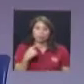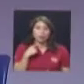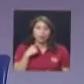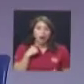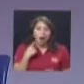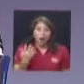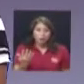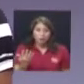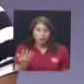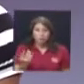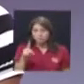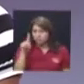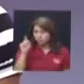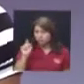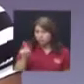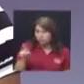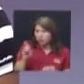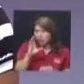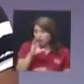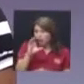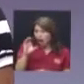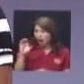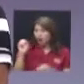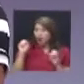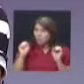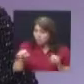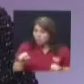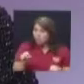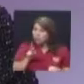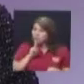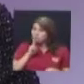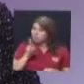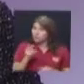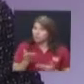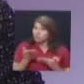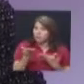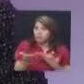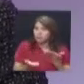está la caja en capacidad realmente de dar este servicio